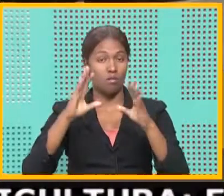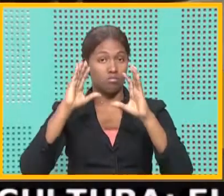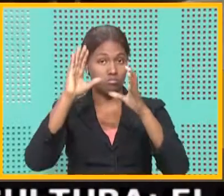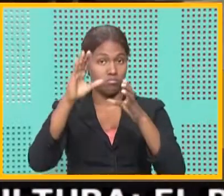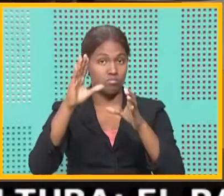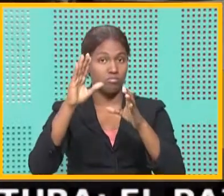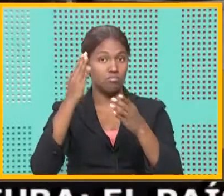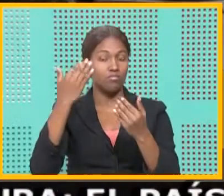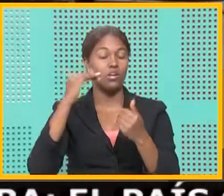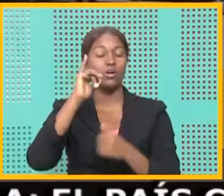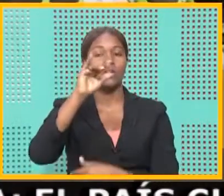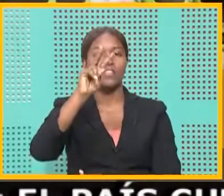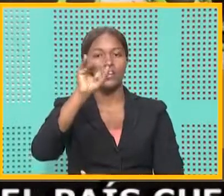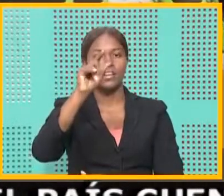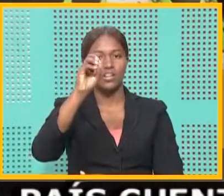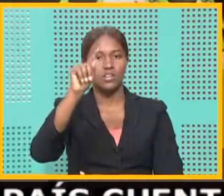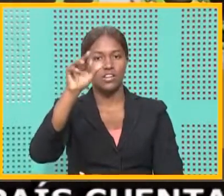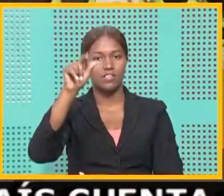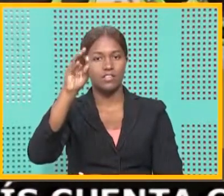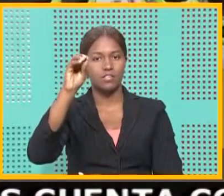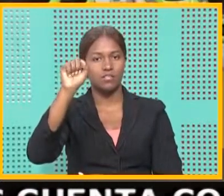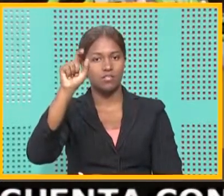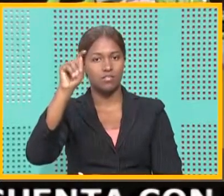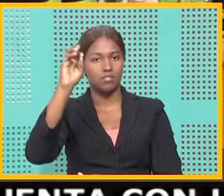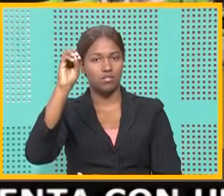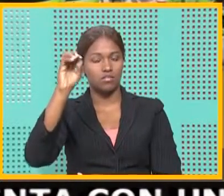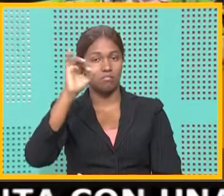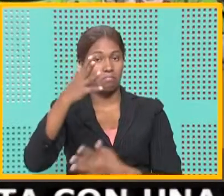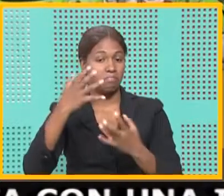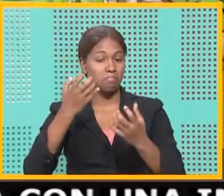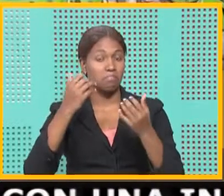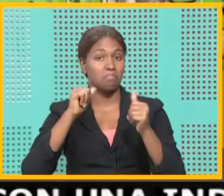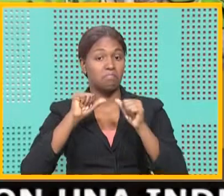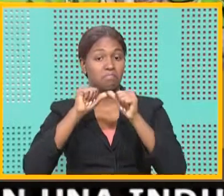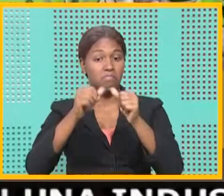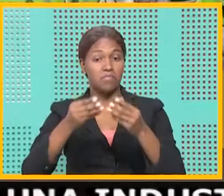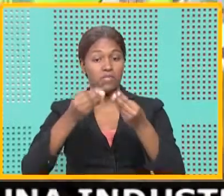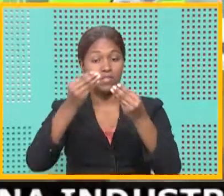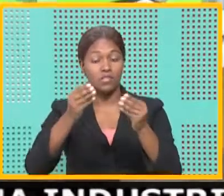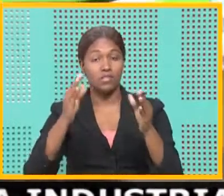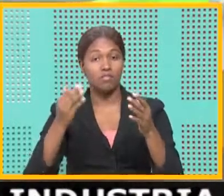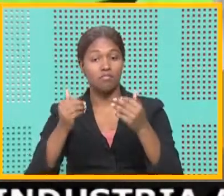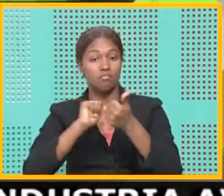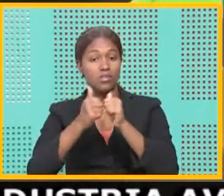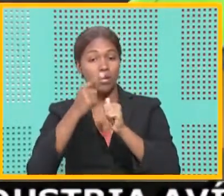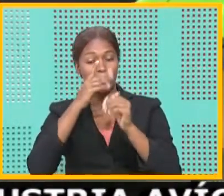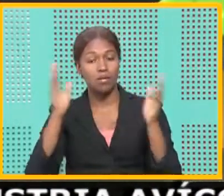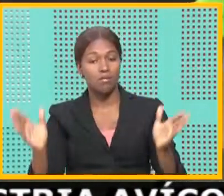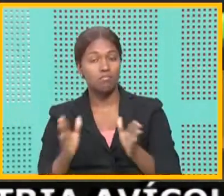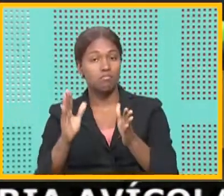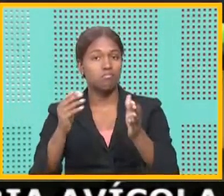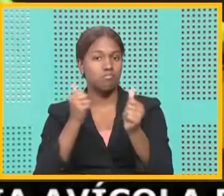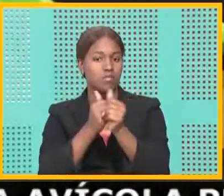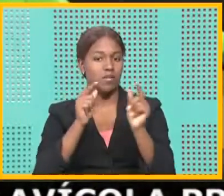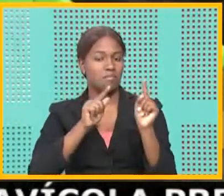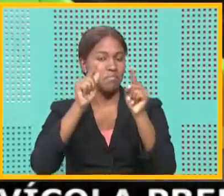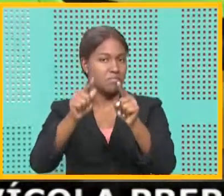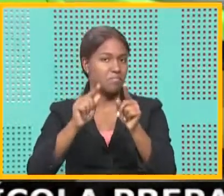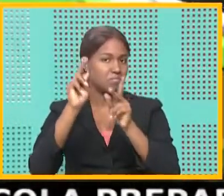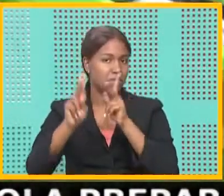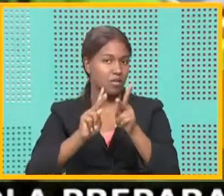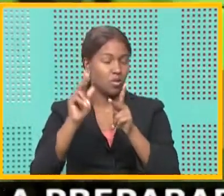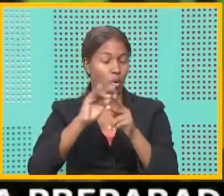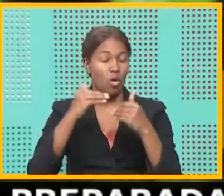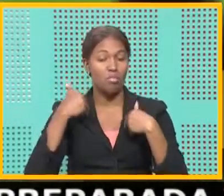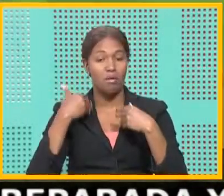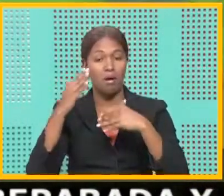Virgilio Travieso Soto. La medida busca dar facilidades de transporte para motivar la asistencia al evento, además de garantizar